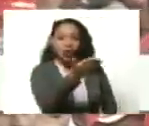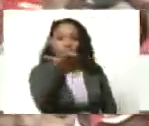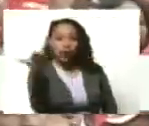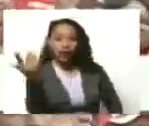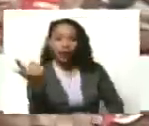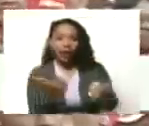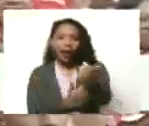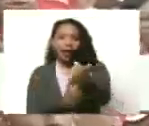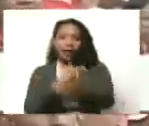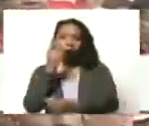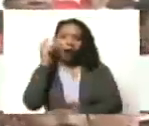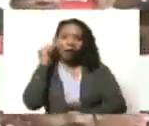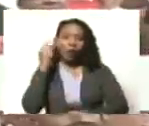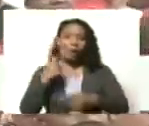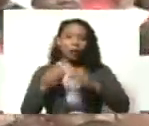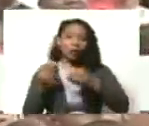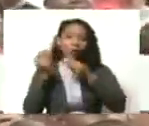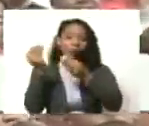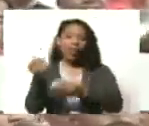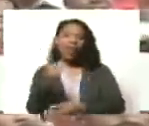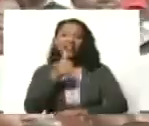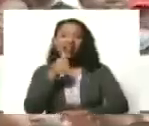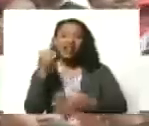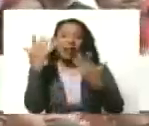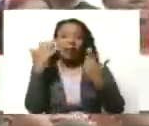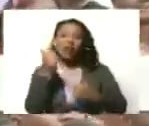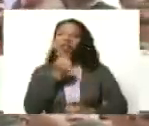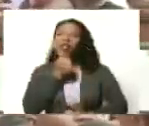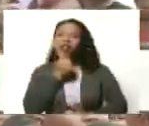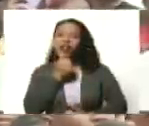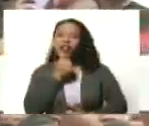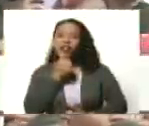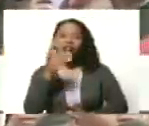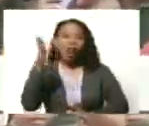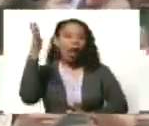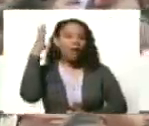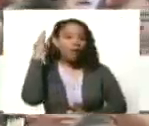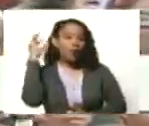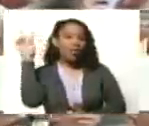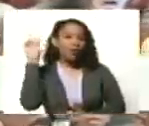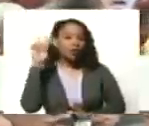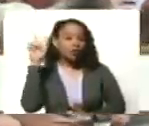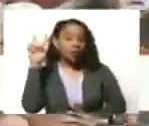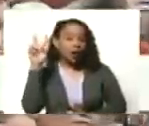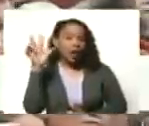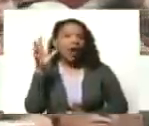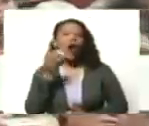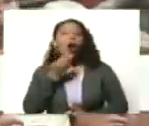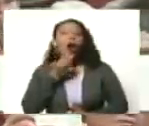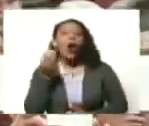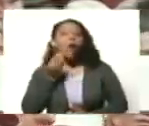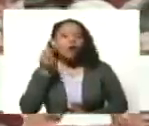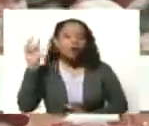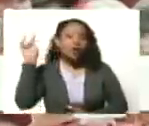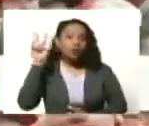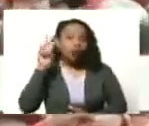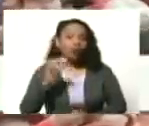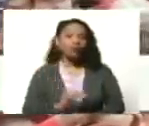hermanos y hermanas. Pero se lo estamos entregando, ¿saben? ¿De la mano de quién? De la mujer venezolana, de la juventud